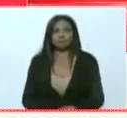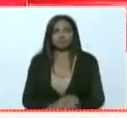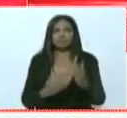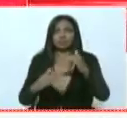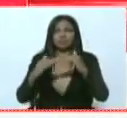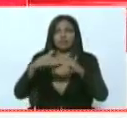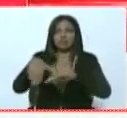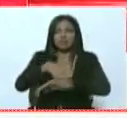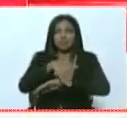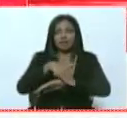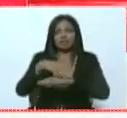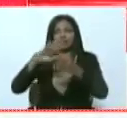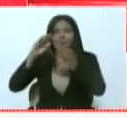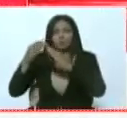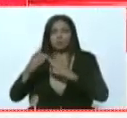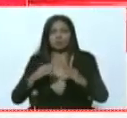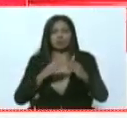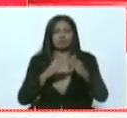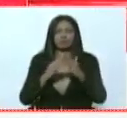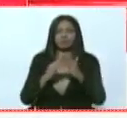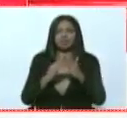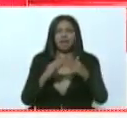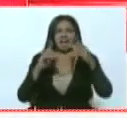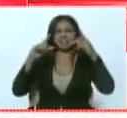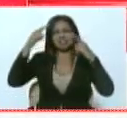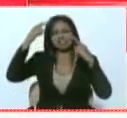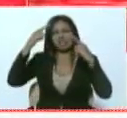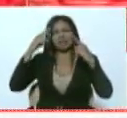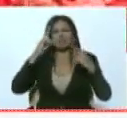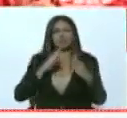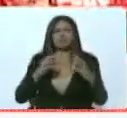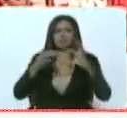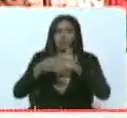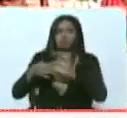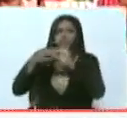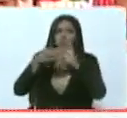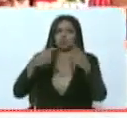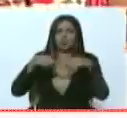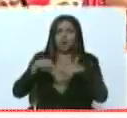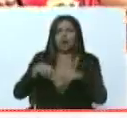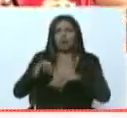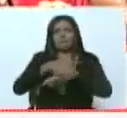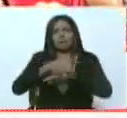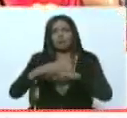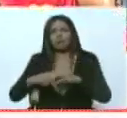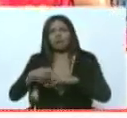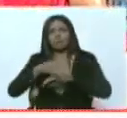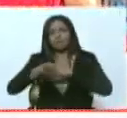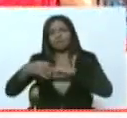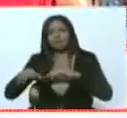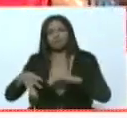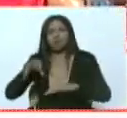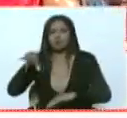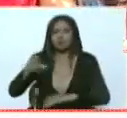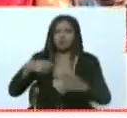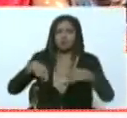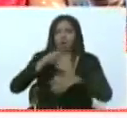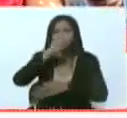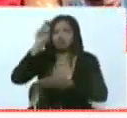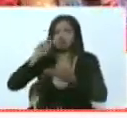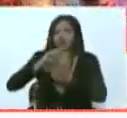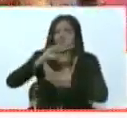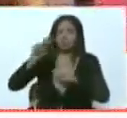de calle, comunidad, VC, parroquia, municipio, estado y a nivel nacional. Un